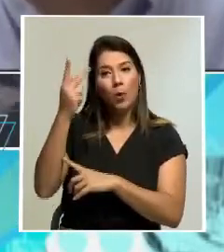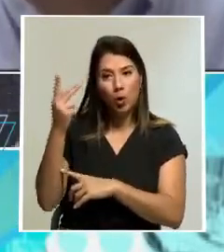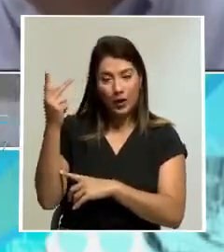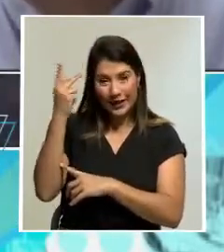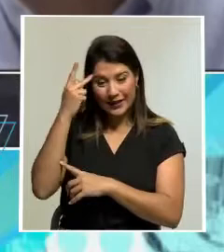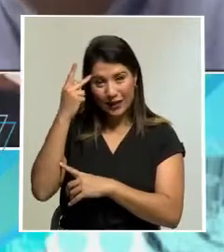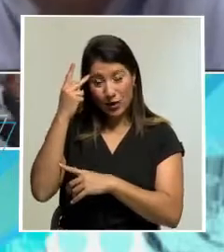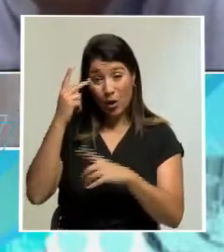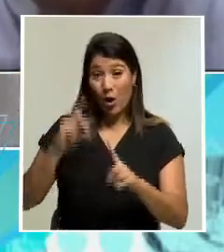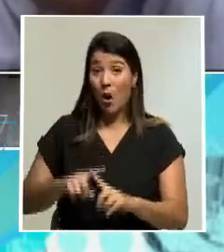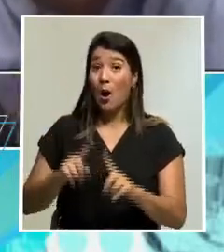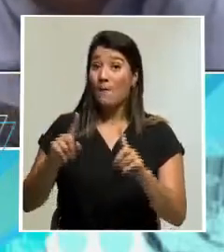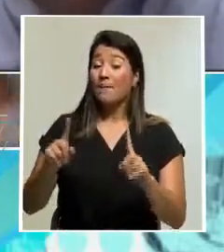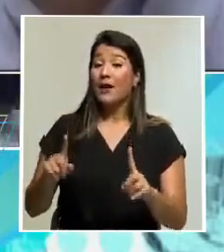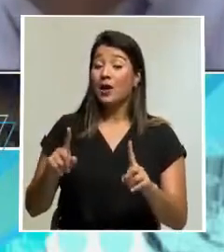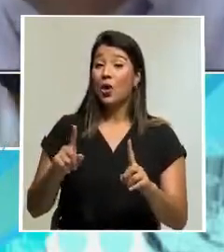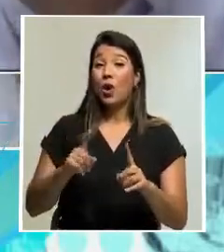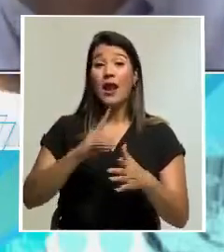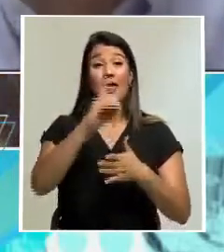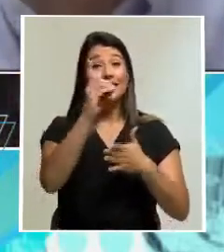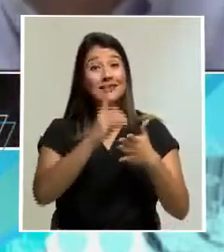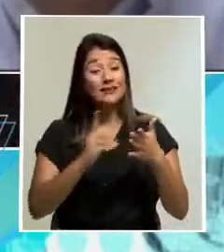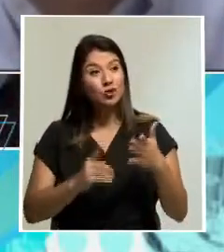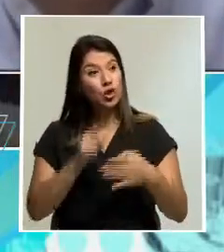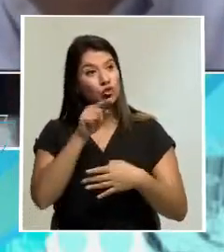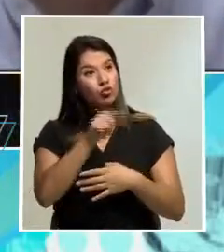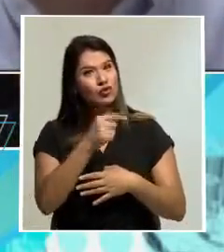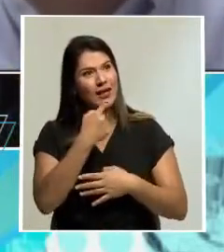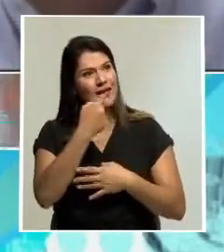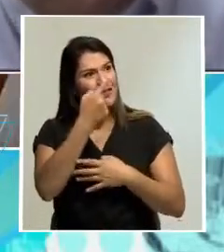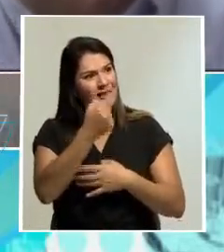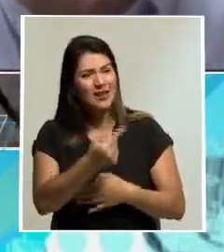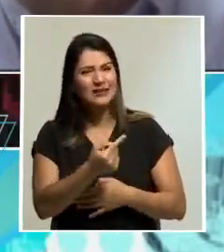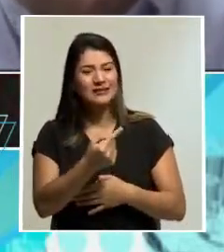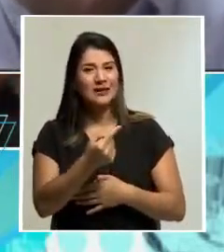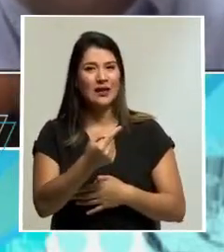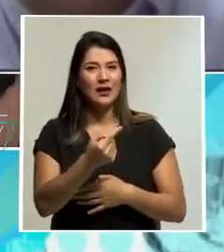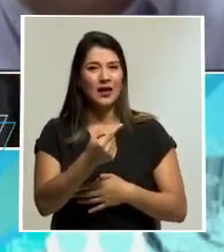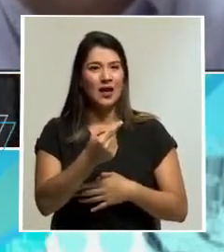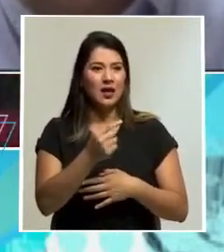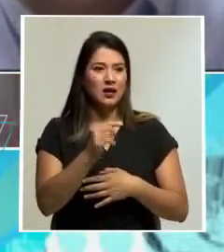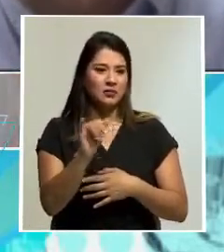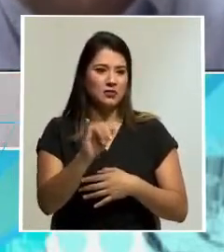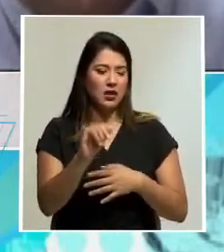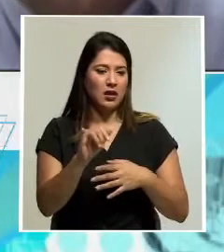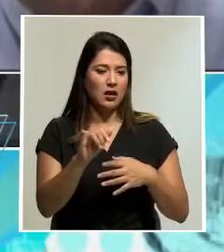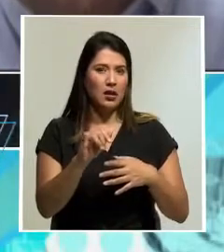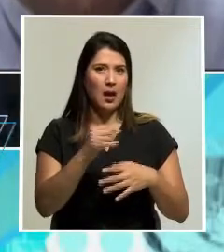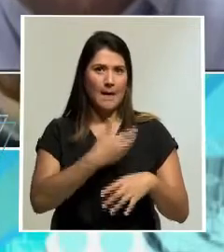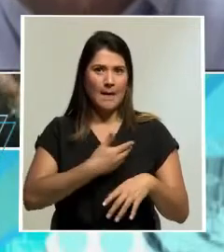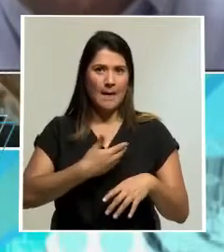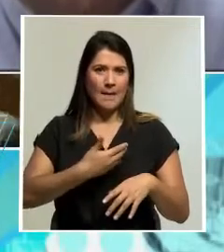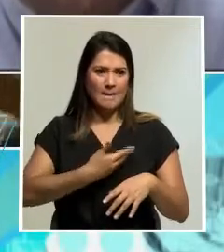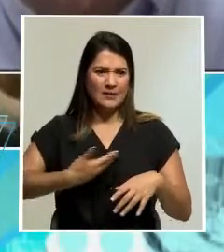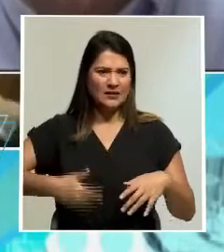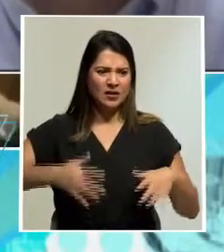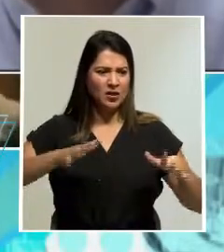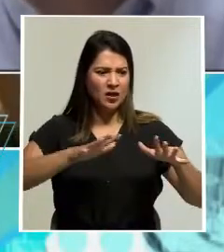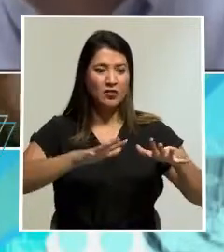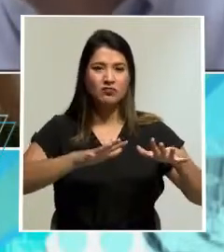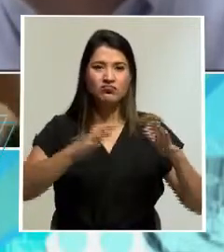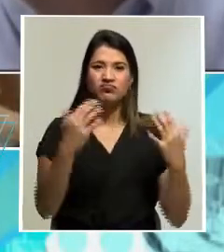políticamente, pero la descripción que haces es la de un espacio territorial en donde las libertades